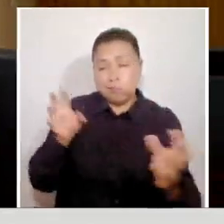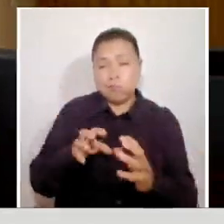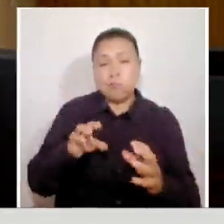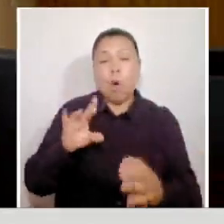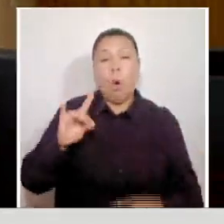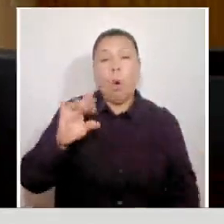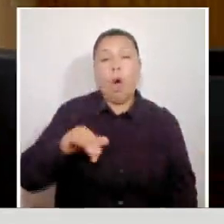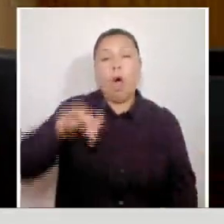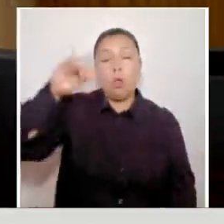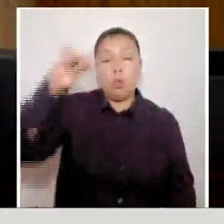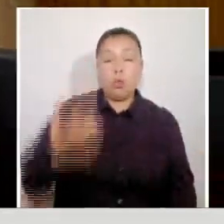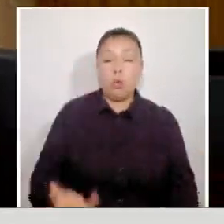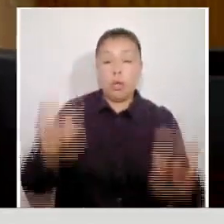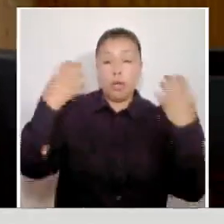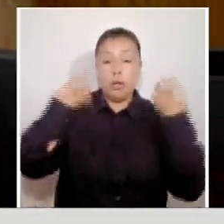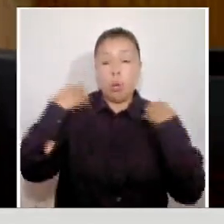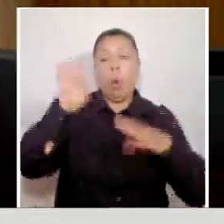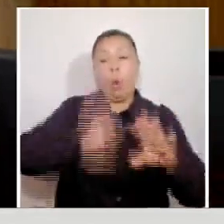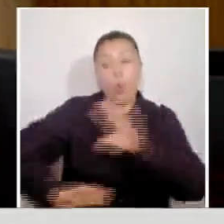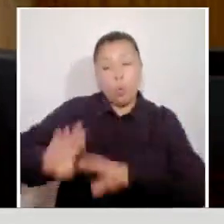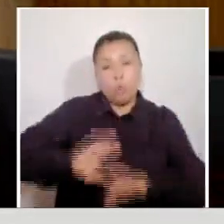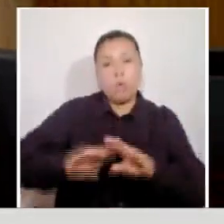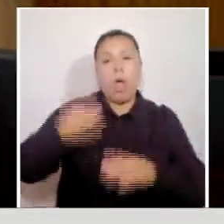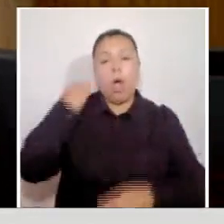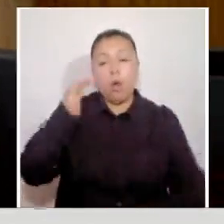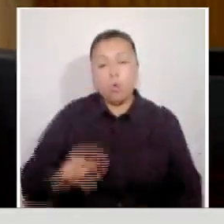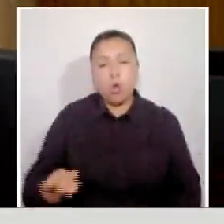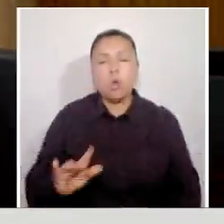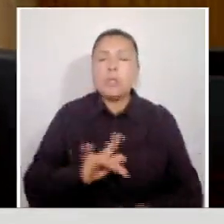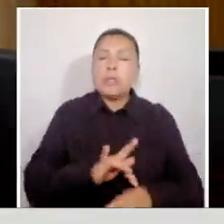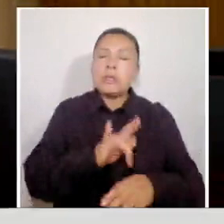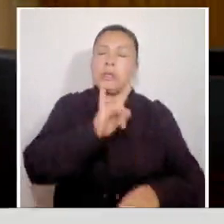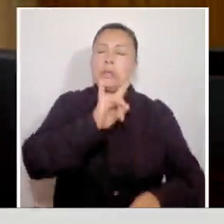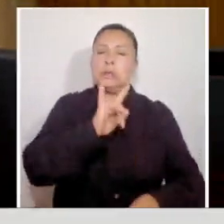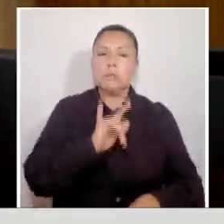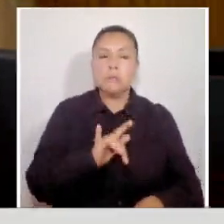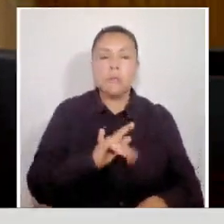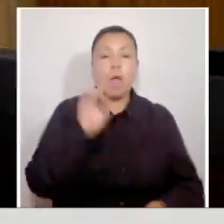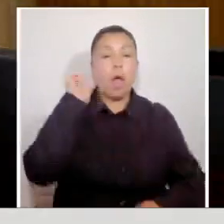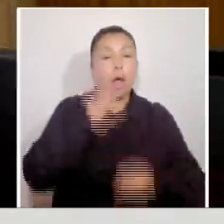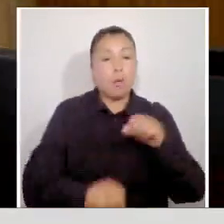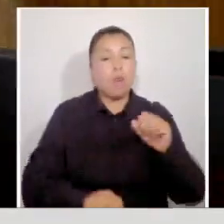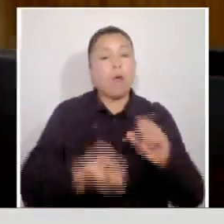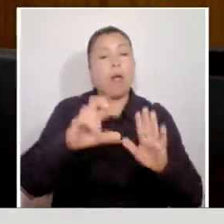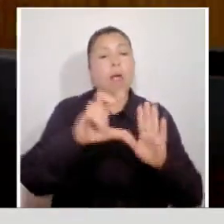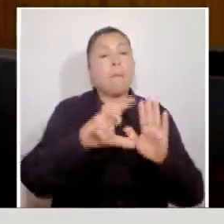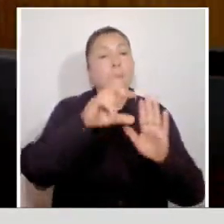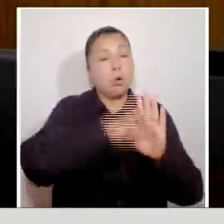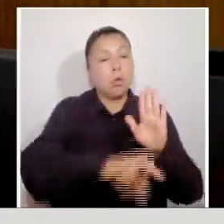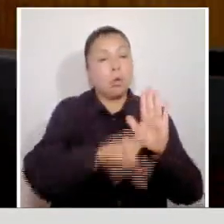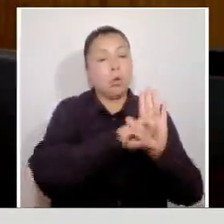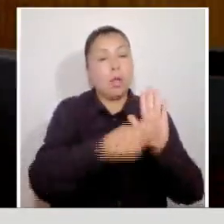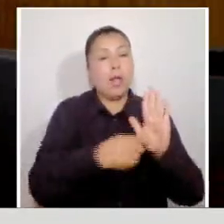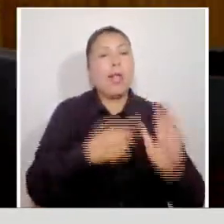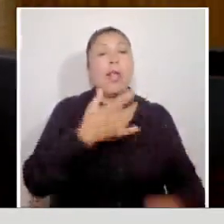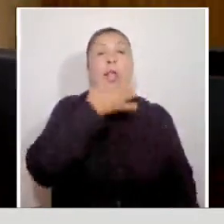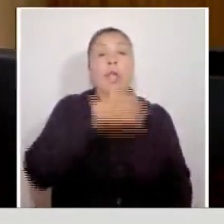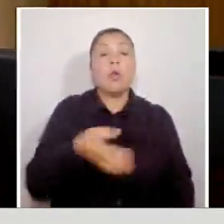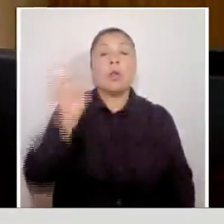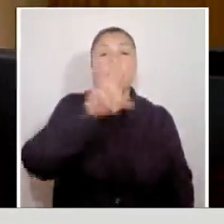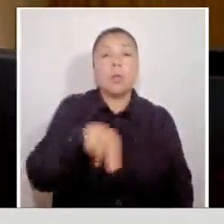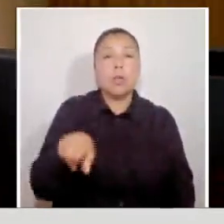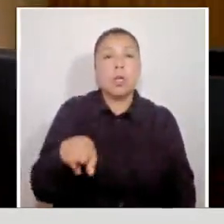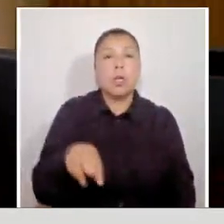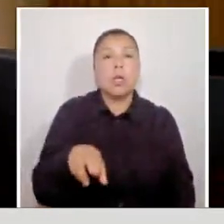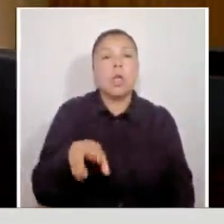responsable por lo tanto es muy delicado aprobar este proyecto de ley y quiero insistir en